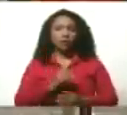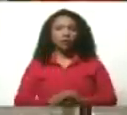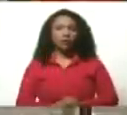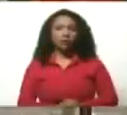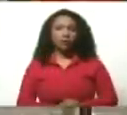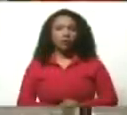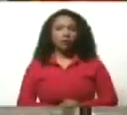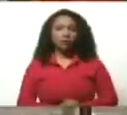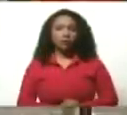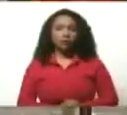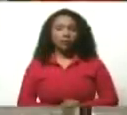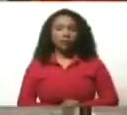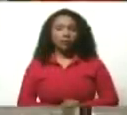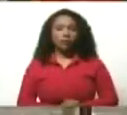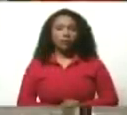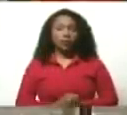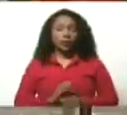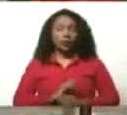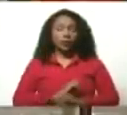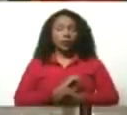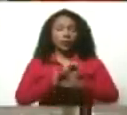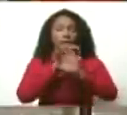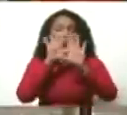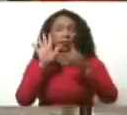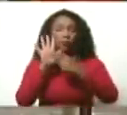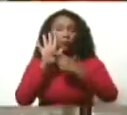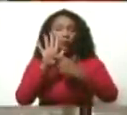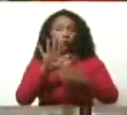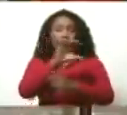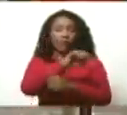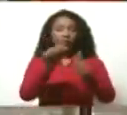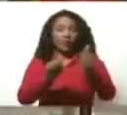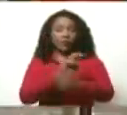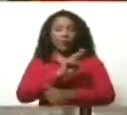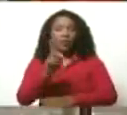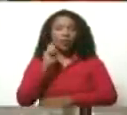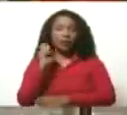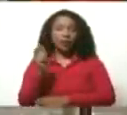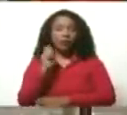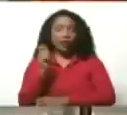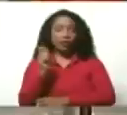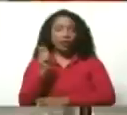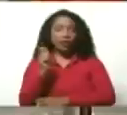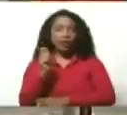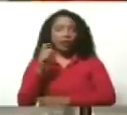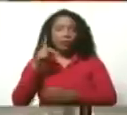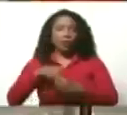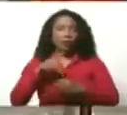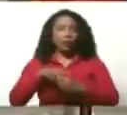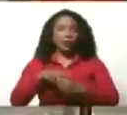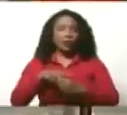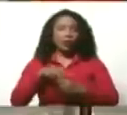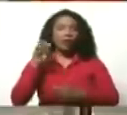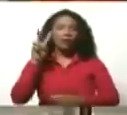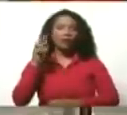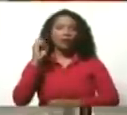las revelaciones del expresidente, vicepresidente de Finanzas, de PDVSA, Víctor